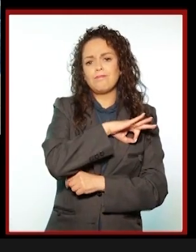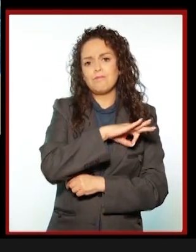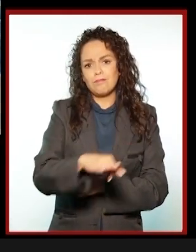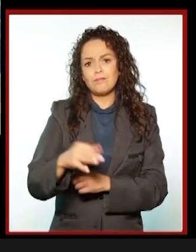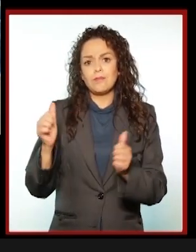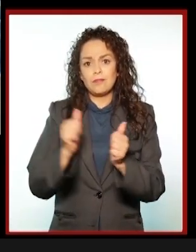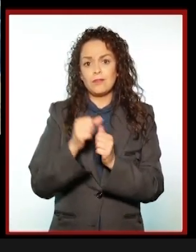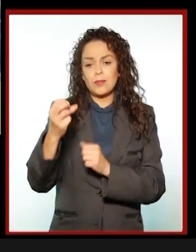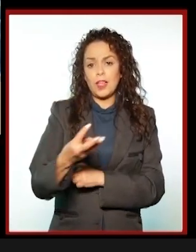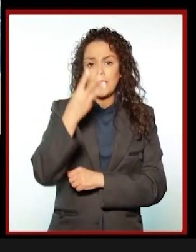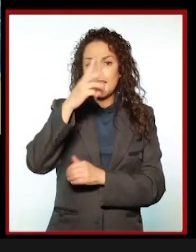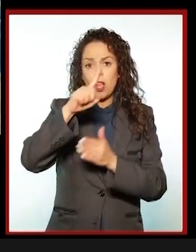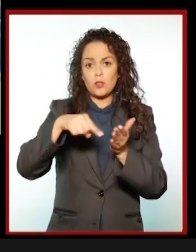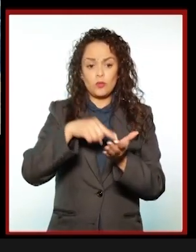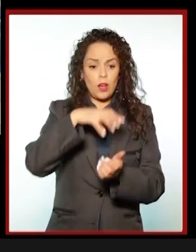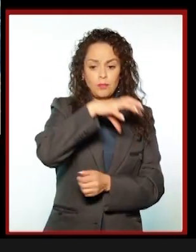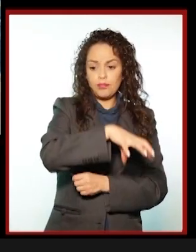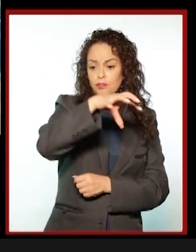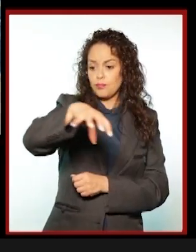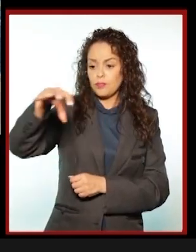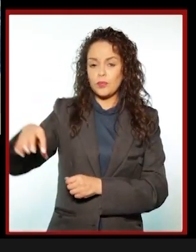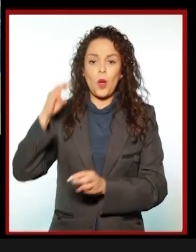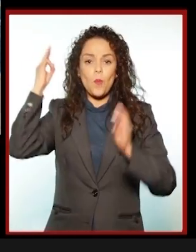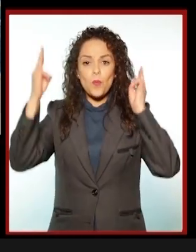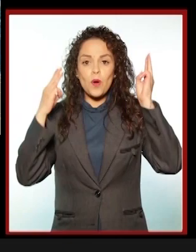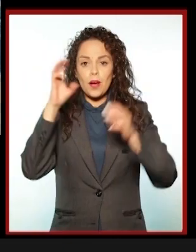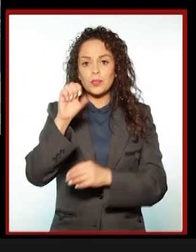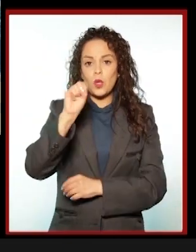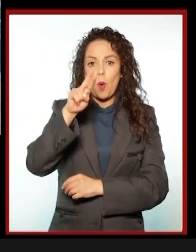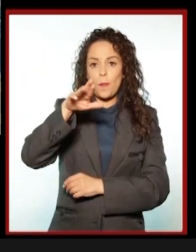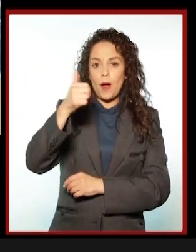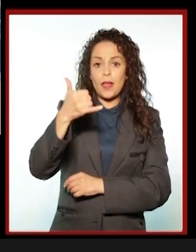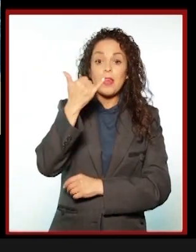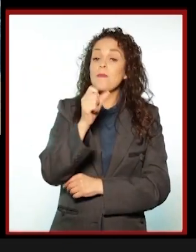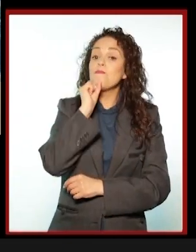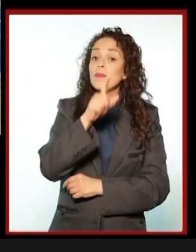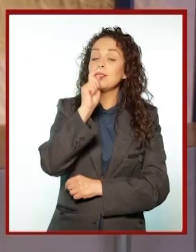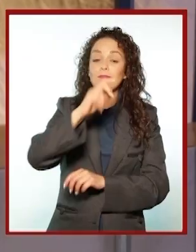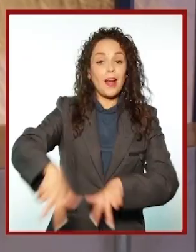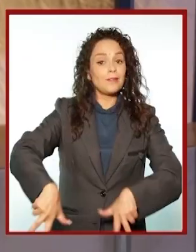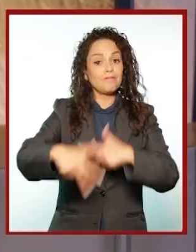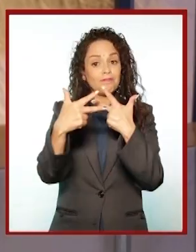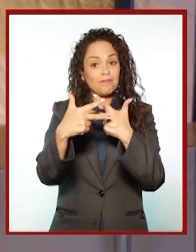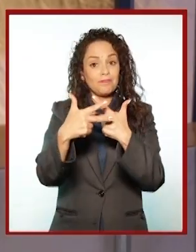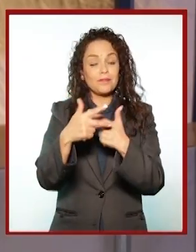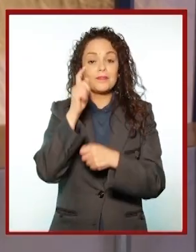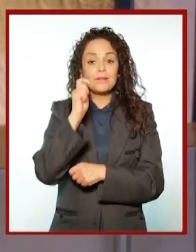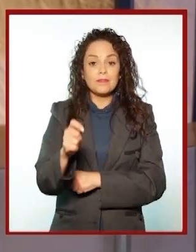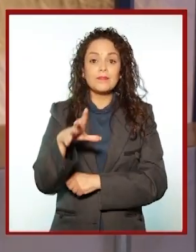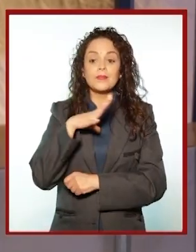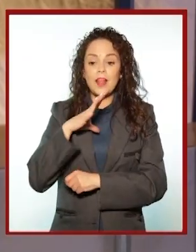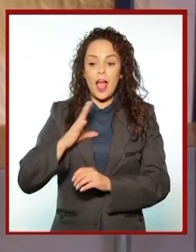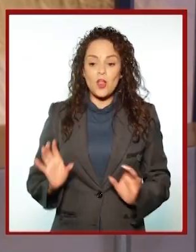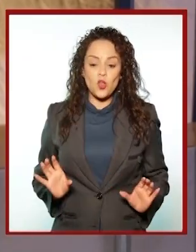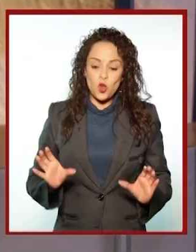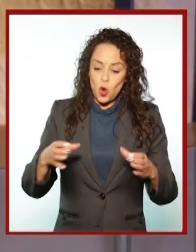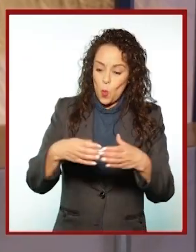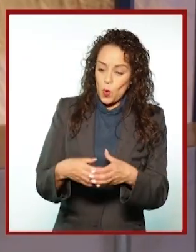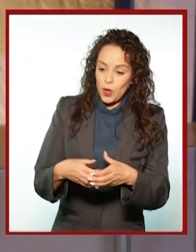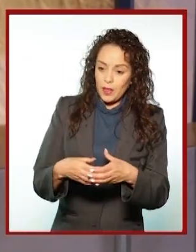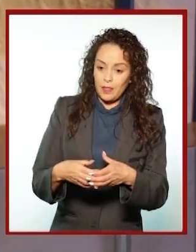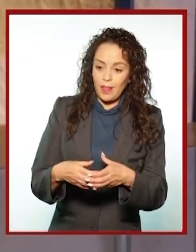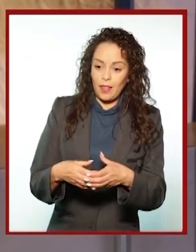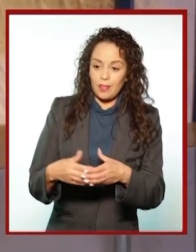es posible en las tres sedes de Museo Sumaya y por supuesto en la parte virtual para crear comunidad,